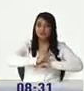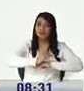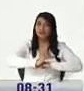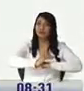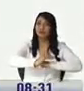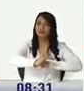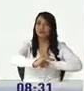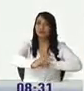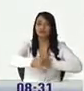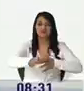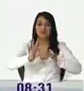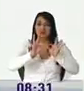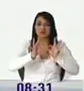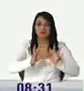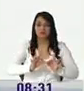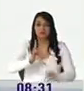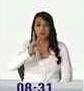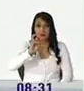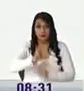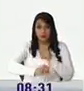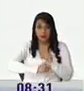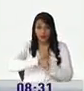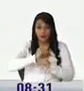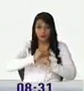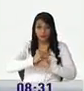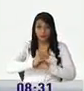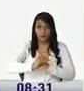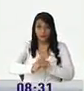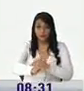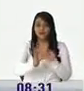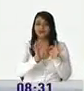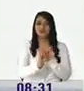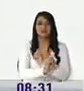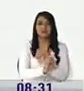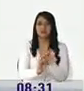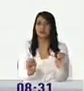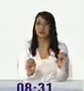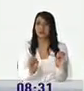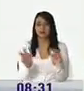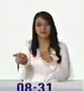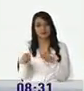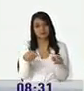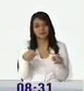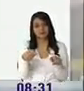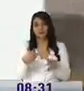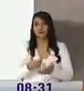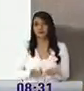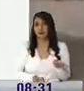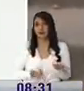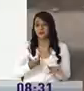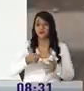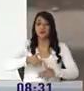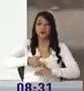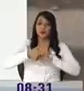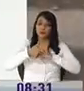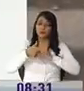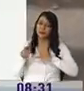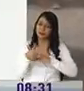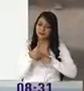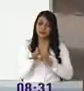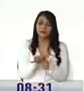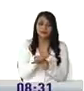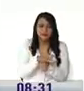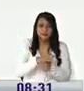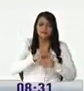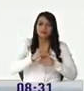20 años hace 20 años des pavimentaron y hasta ahí han quedado a ver si alguien de de los de la autoridad distrital les